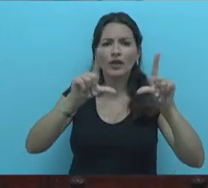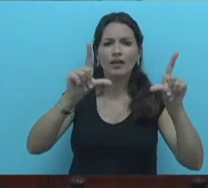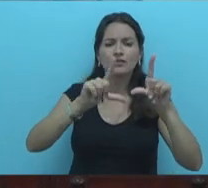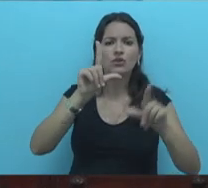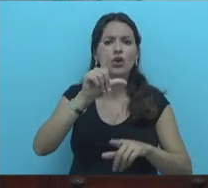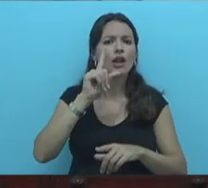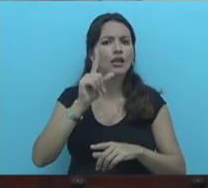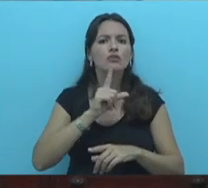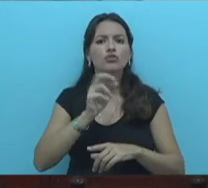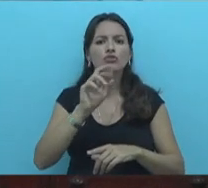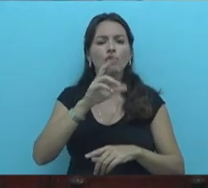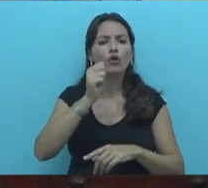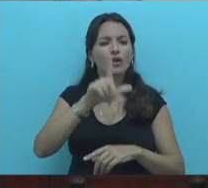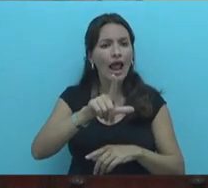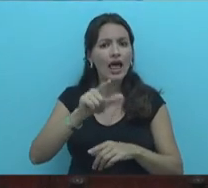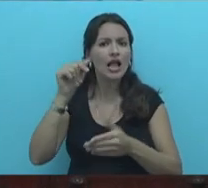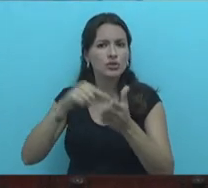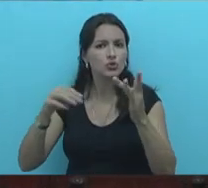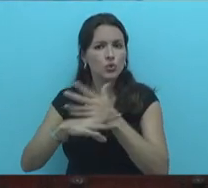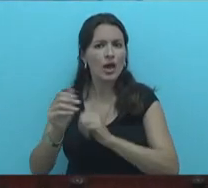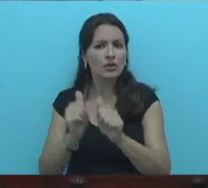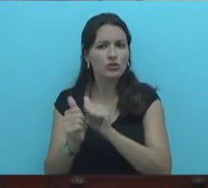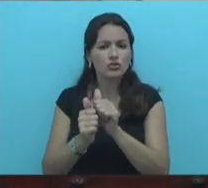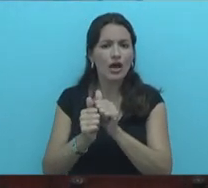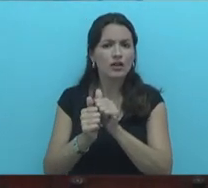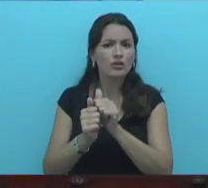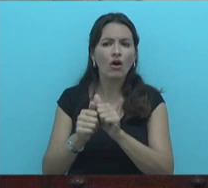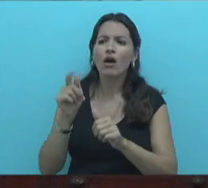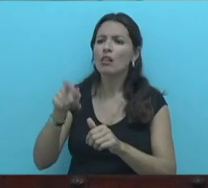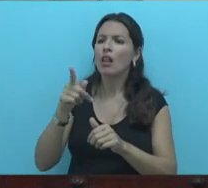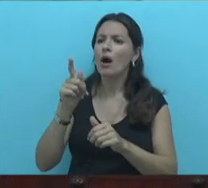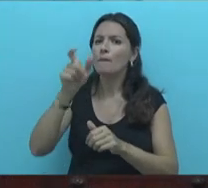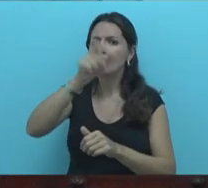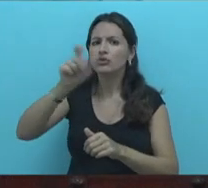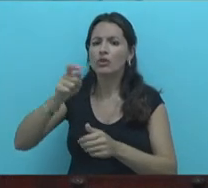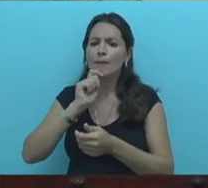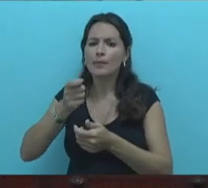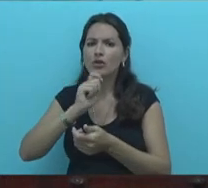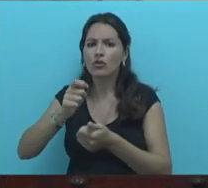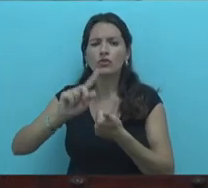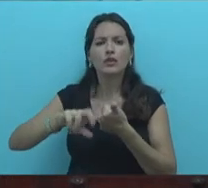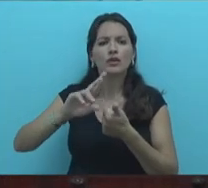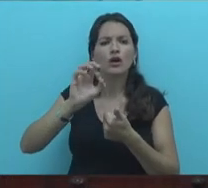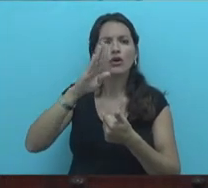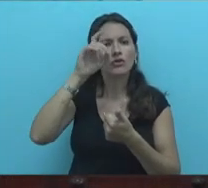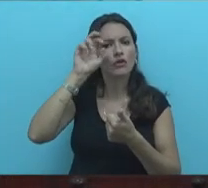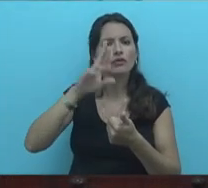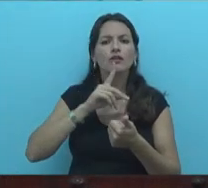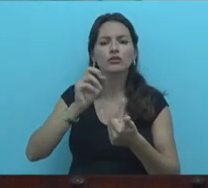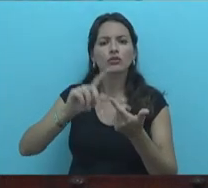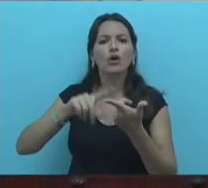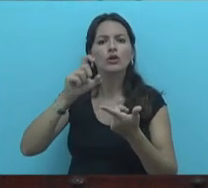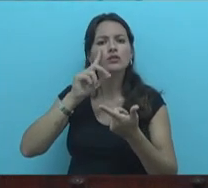Radio 2 y Canal 3 de Rosario, de impedir la salida al aire de los periodistas Roberto Caferra, Ciro Seisas y Agustín